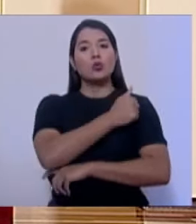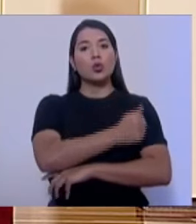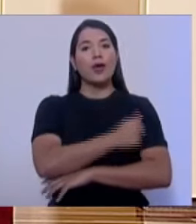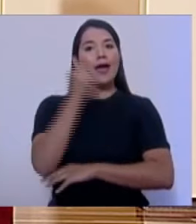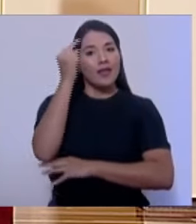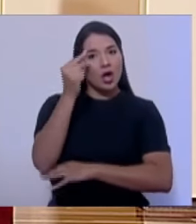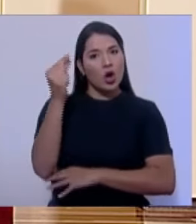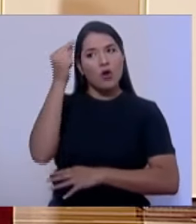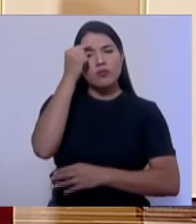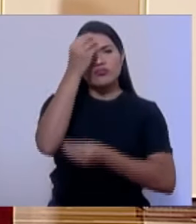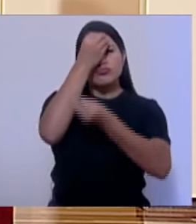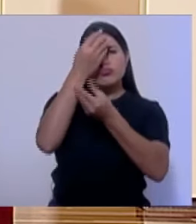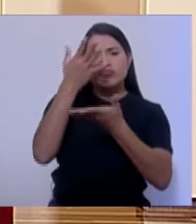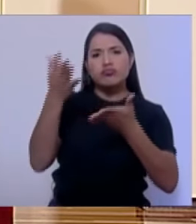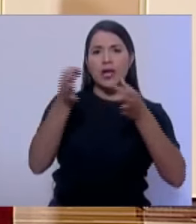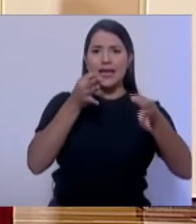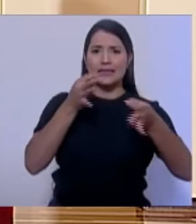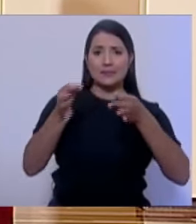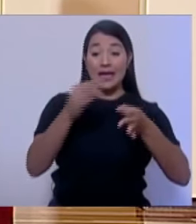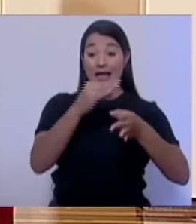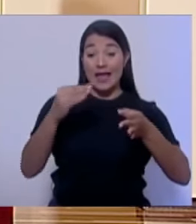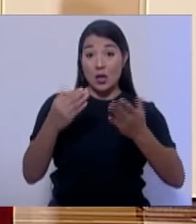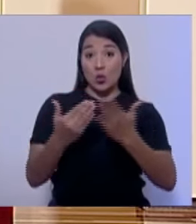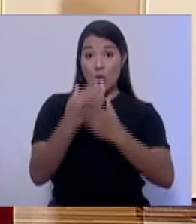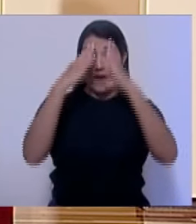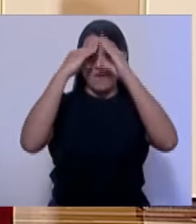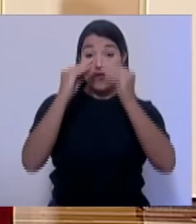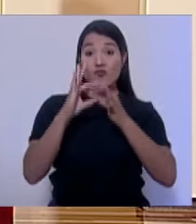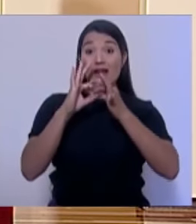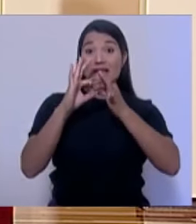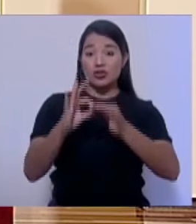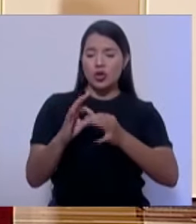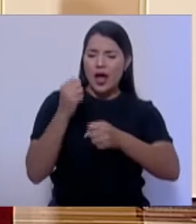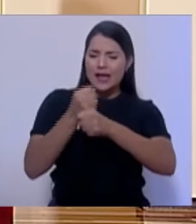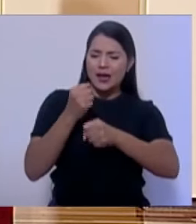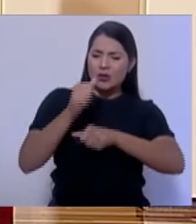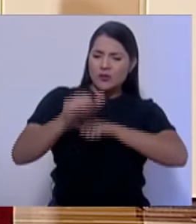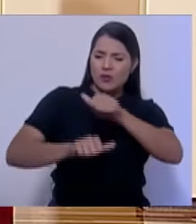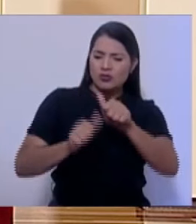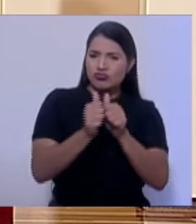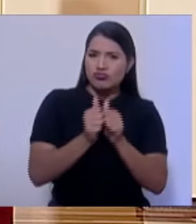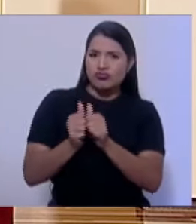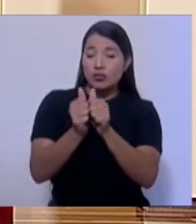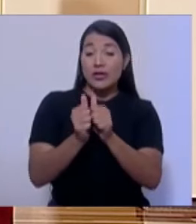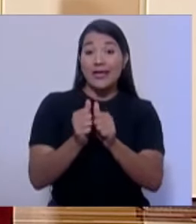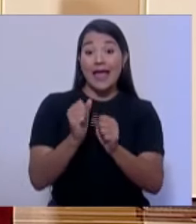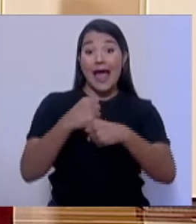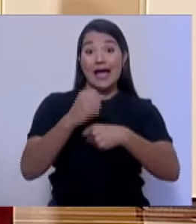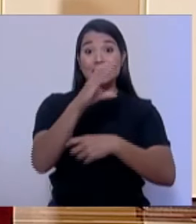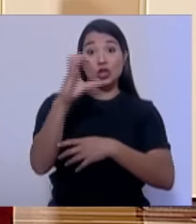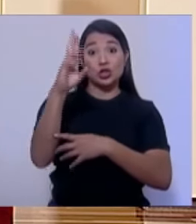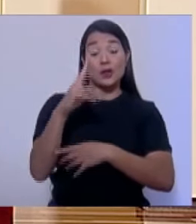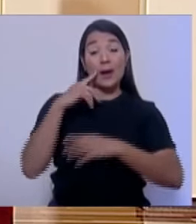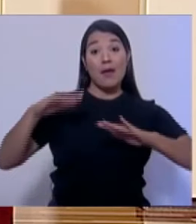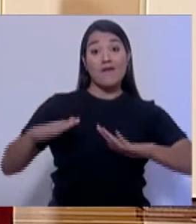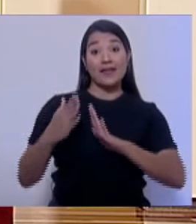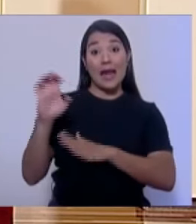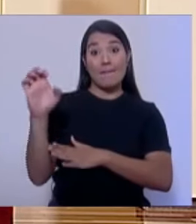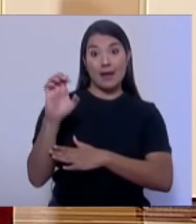autoridades de gobierno nos darán el balance y actualización de la situación y esfuerzos conjuntos de cómo Costa Rica enfrenta la emergencia por el